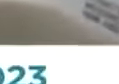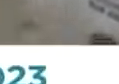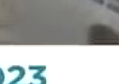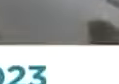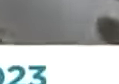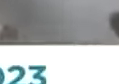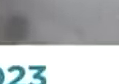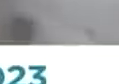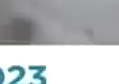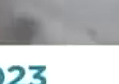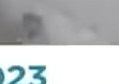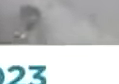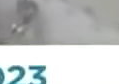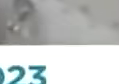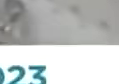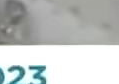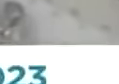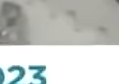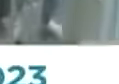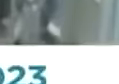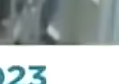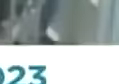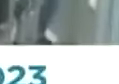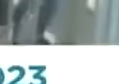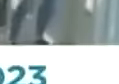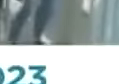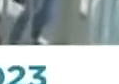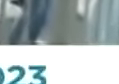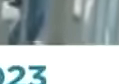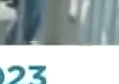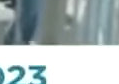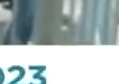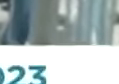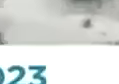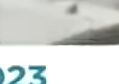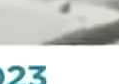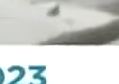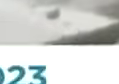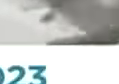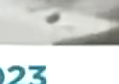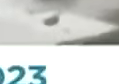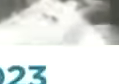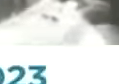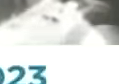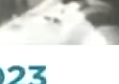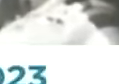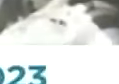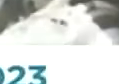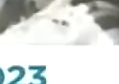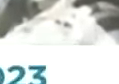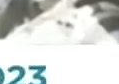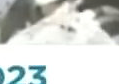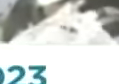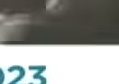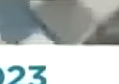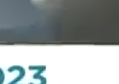es el Kiwi nuestro, él es el Kiwi nuestro. Me suena en